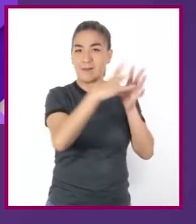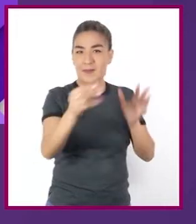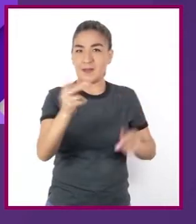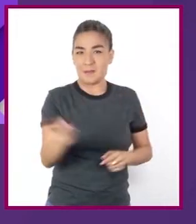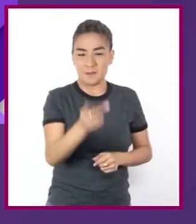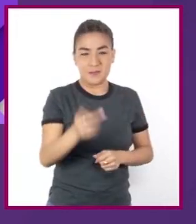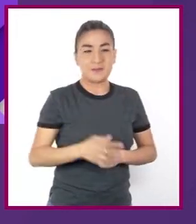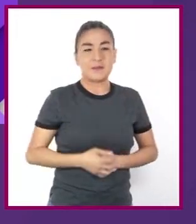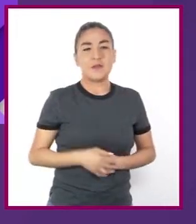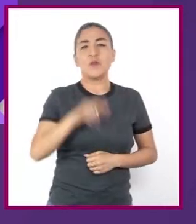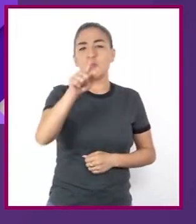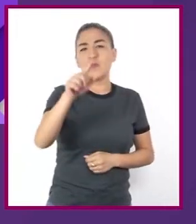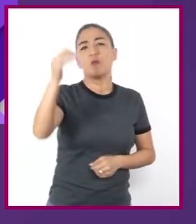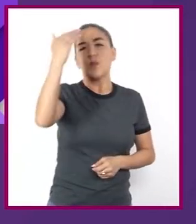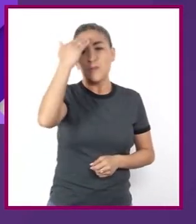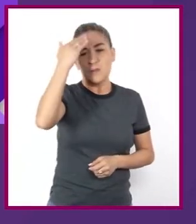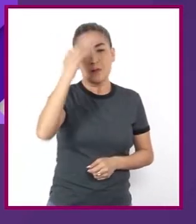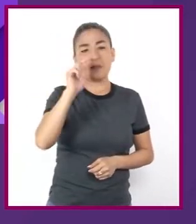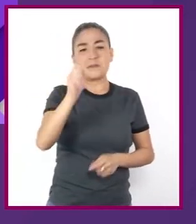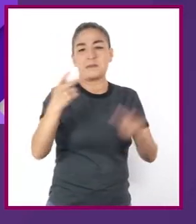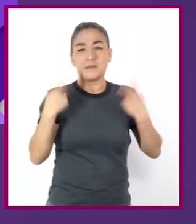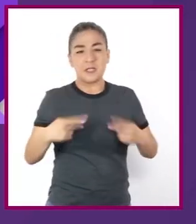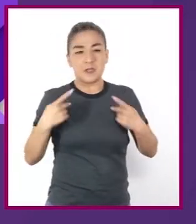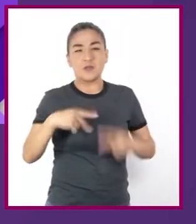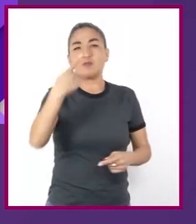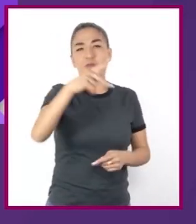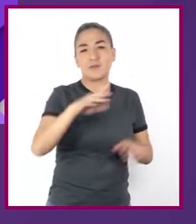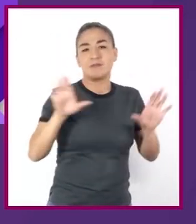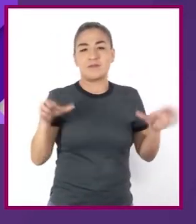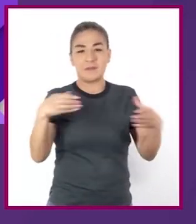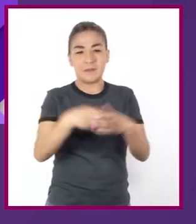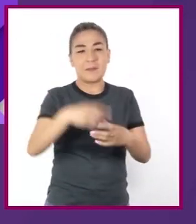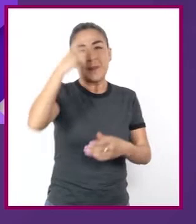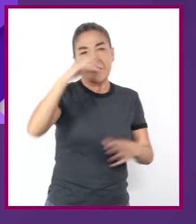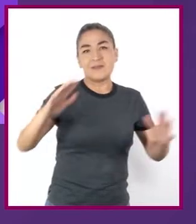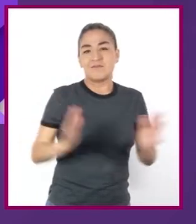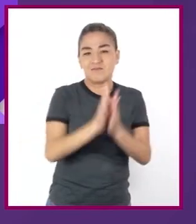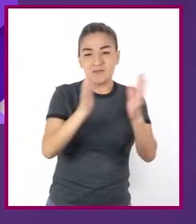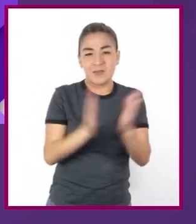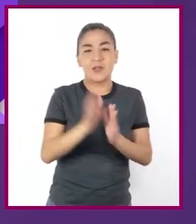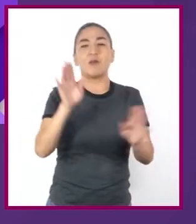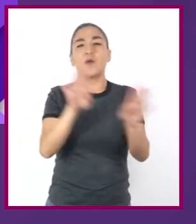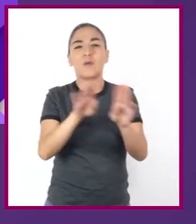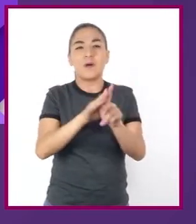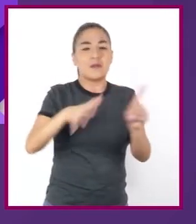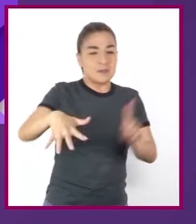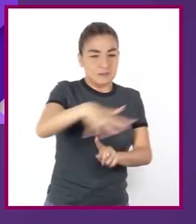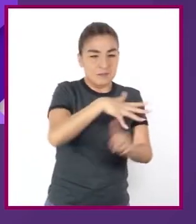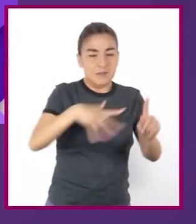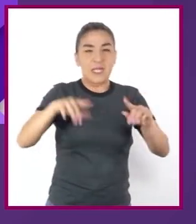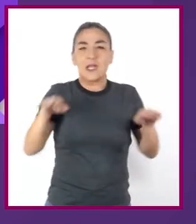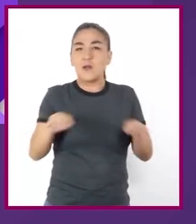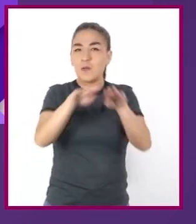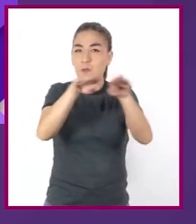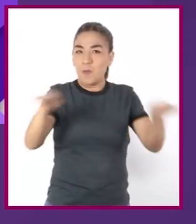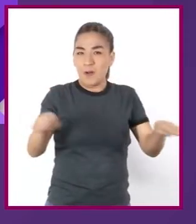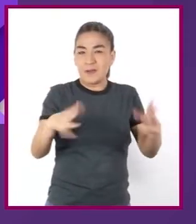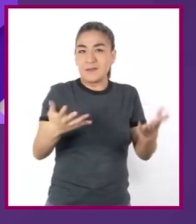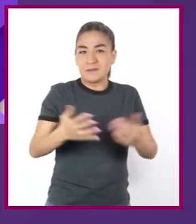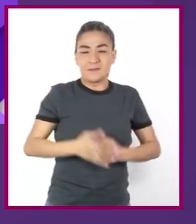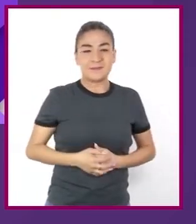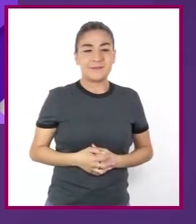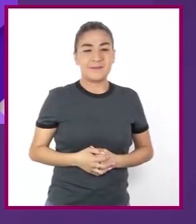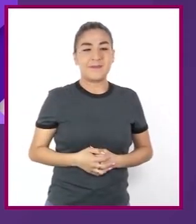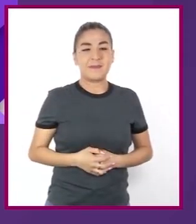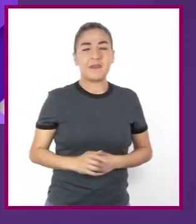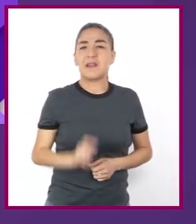su comunidad que participen en acciones para construir una sociedad igualitaria?